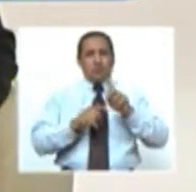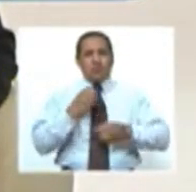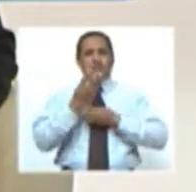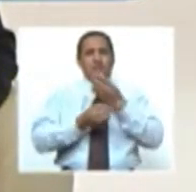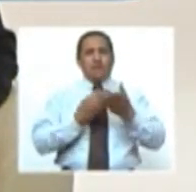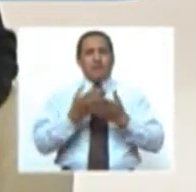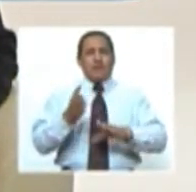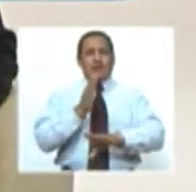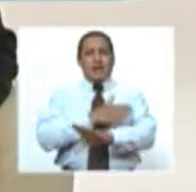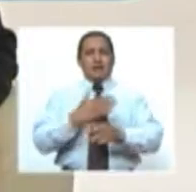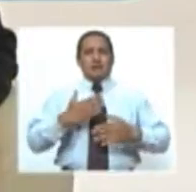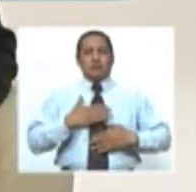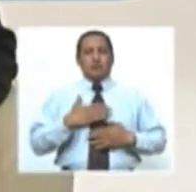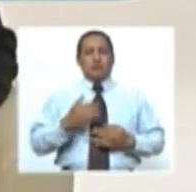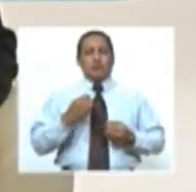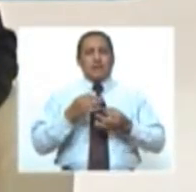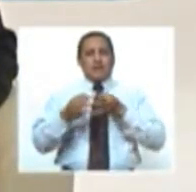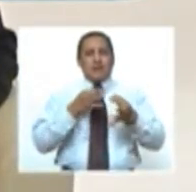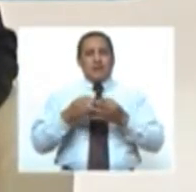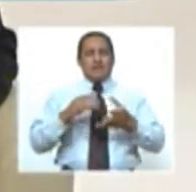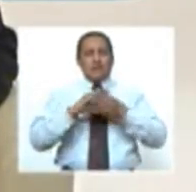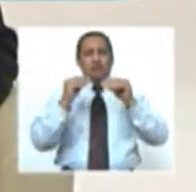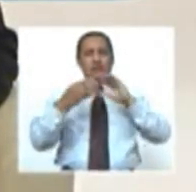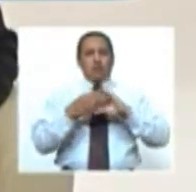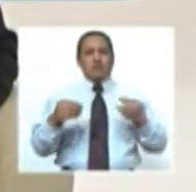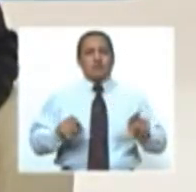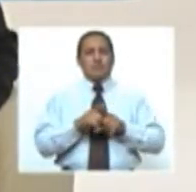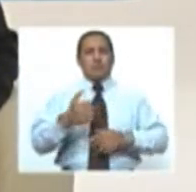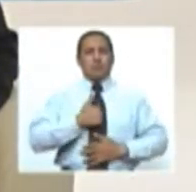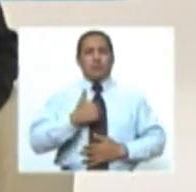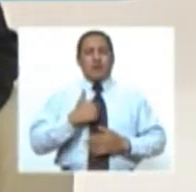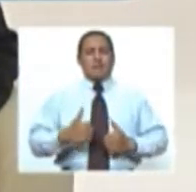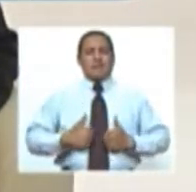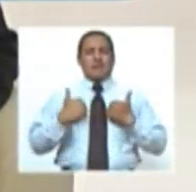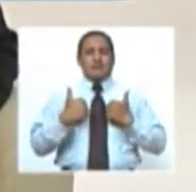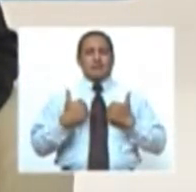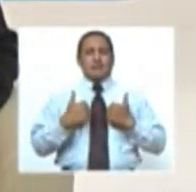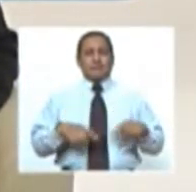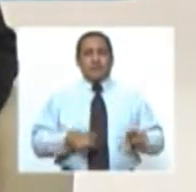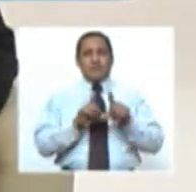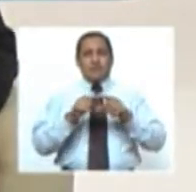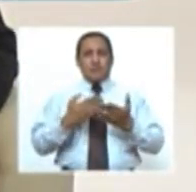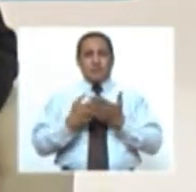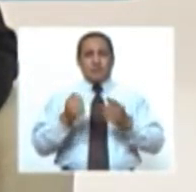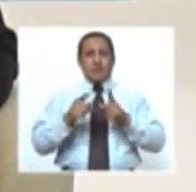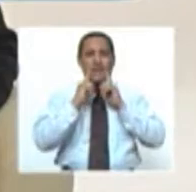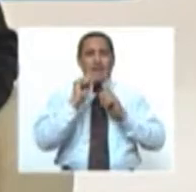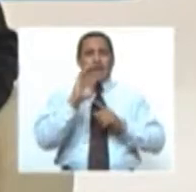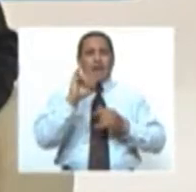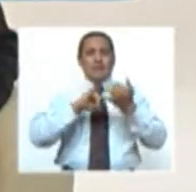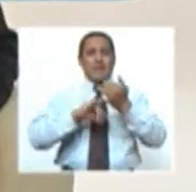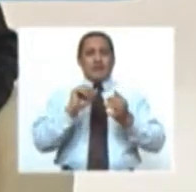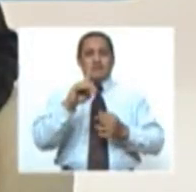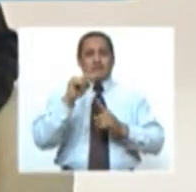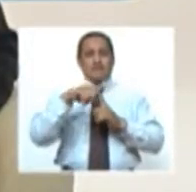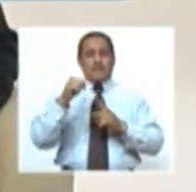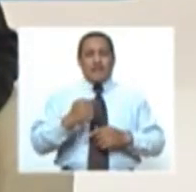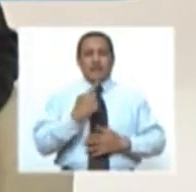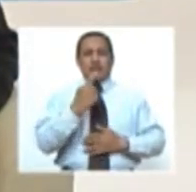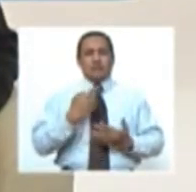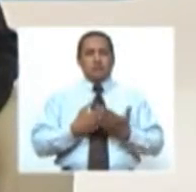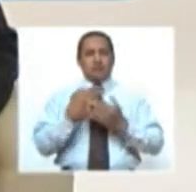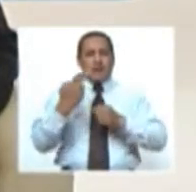la autodeterminación informativa, que es un derecho que nos permite a nosotros tener el gobierno de los